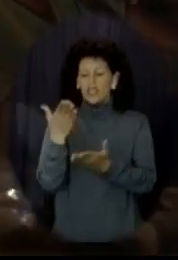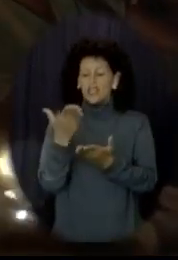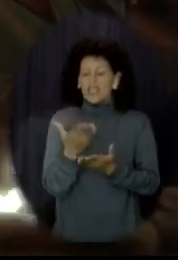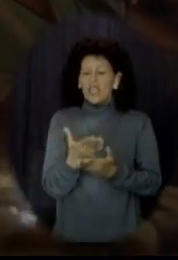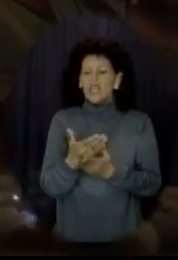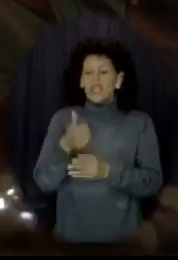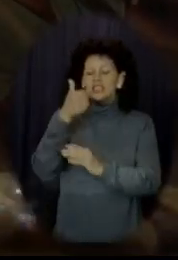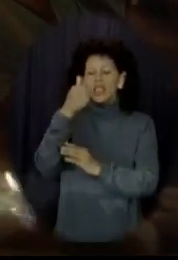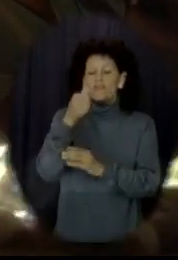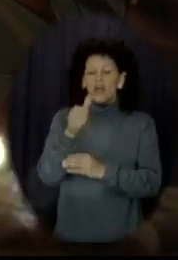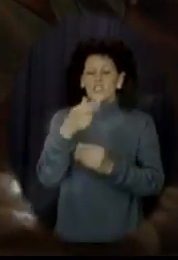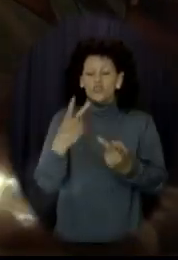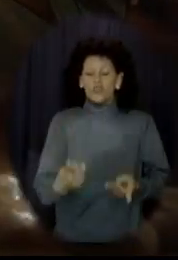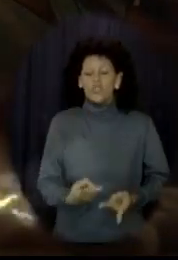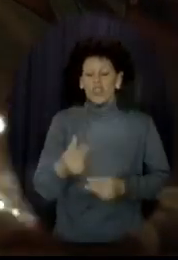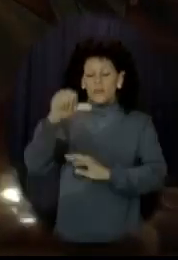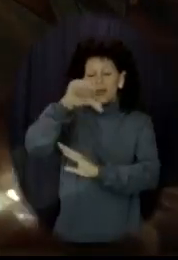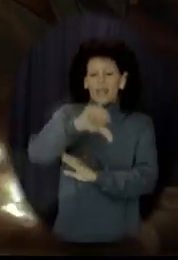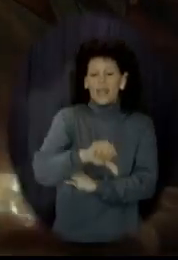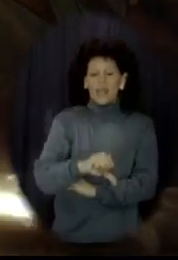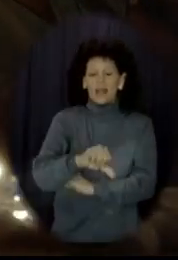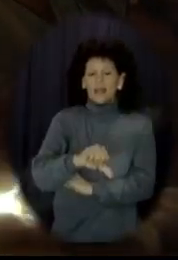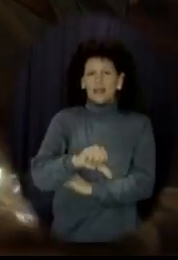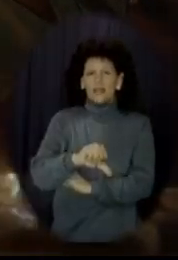Porque el que quiera salvar su vida la perderá.